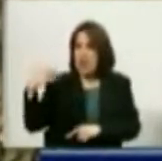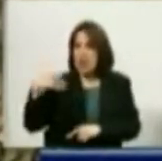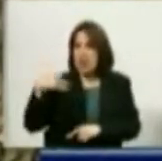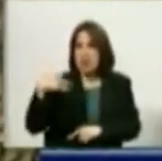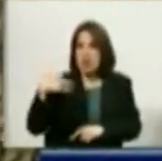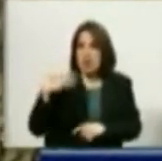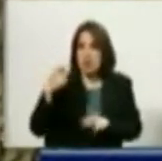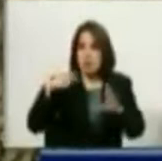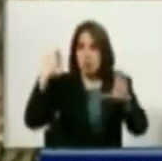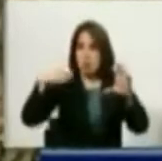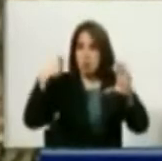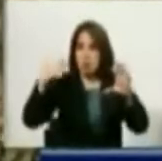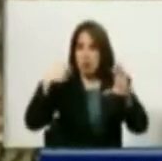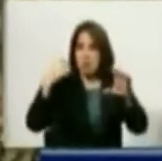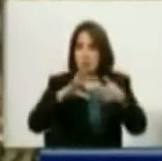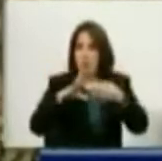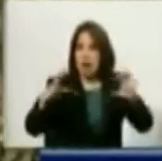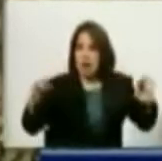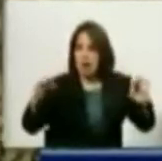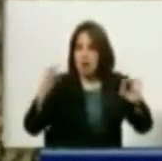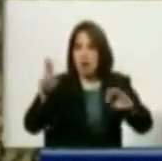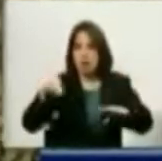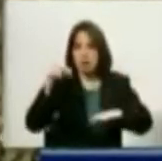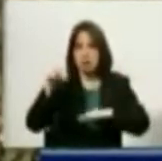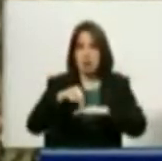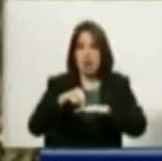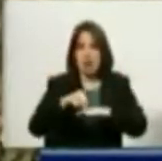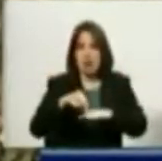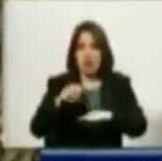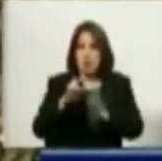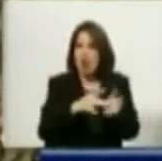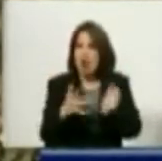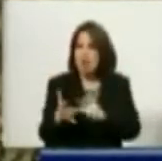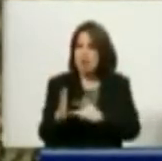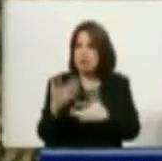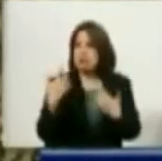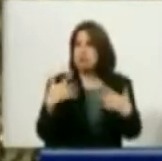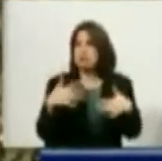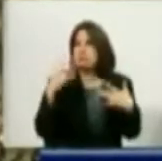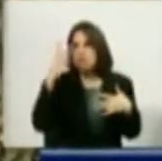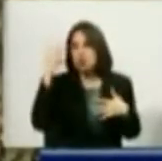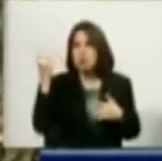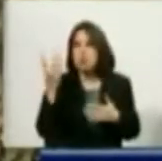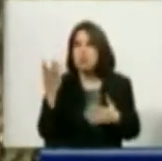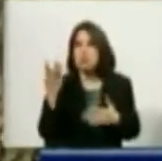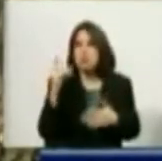aquella cadena yo creo que eso fue como por abril sería Dios mío